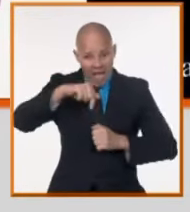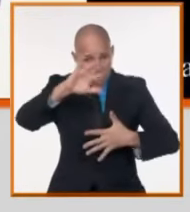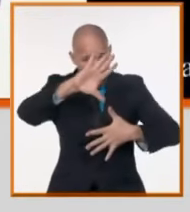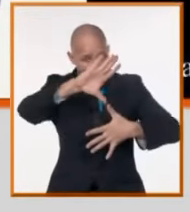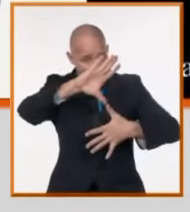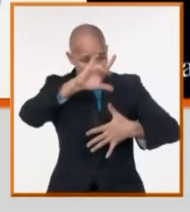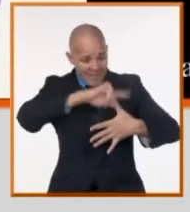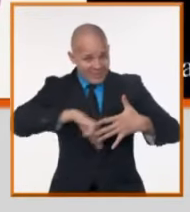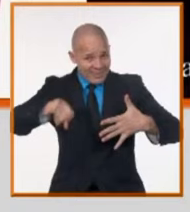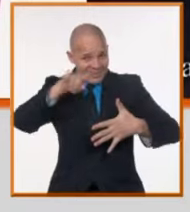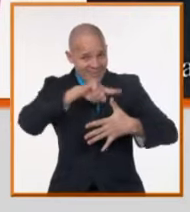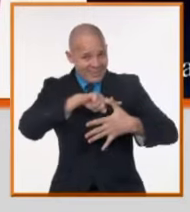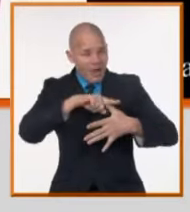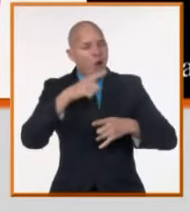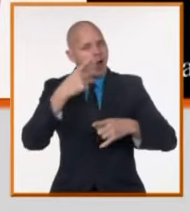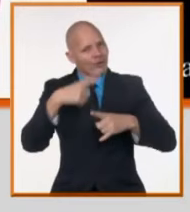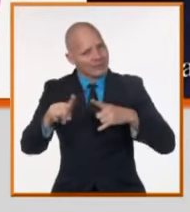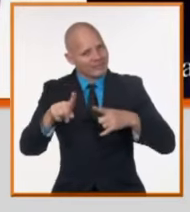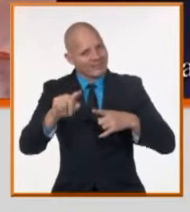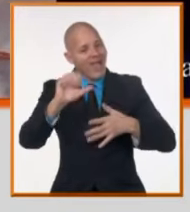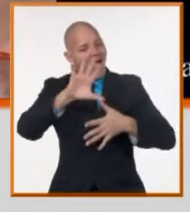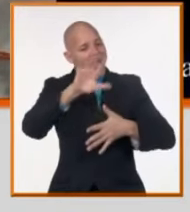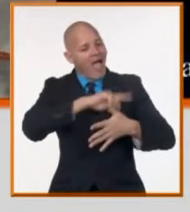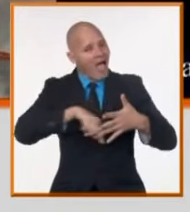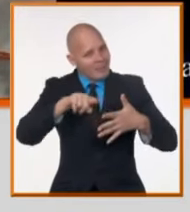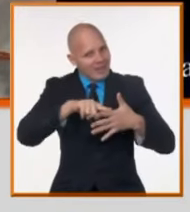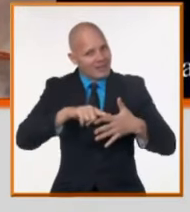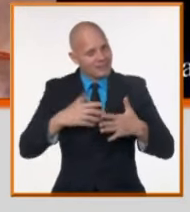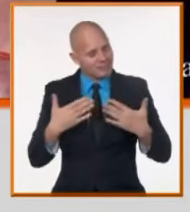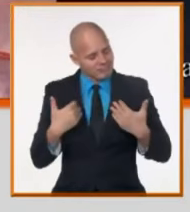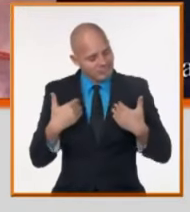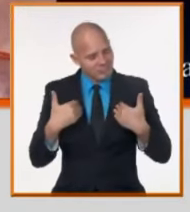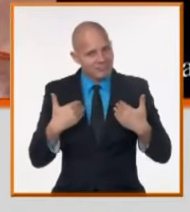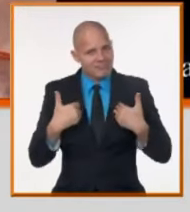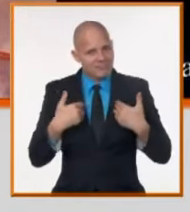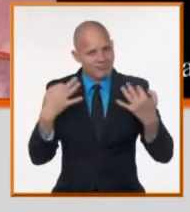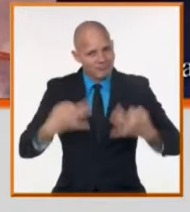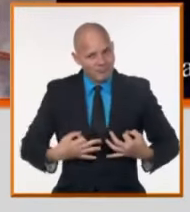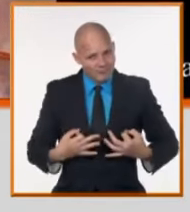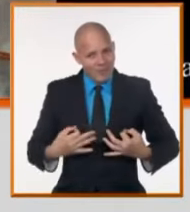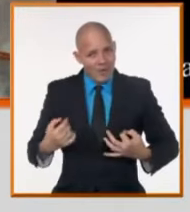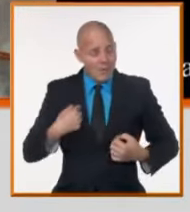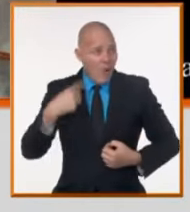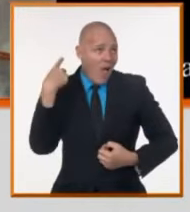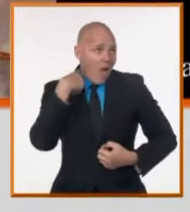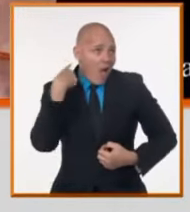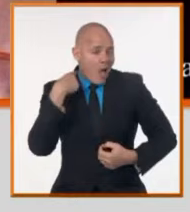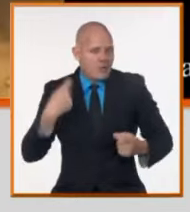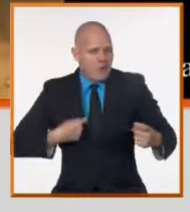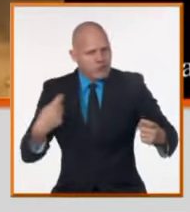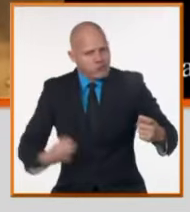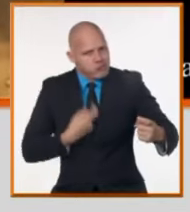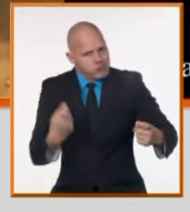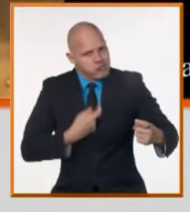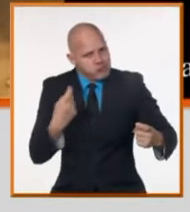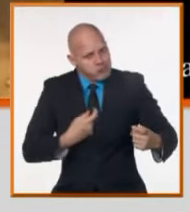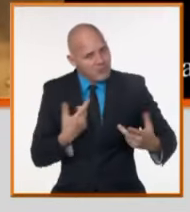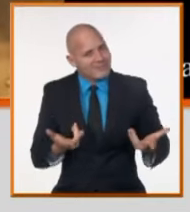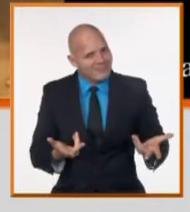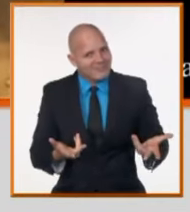allá son monarquías. Uh-huh. Al nuestro, a nosotros nos ha costado sangre y libertad.